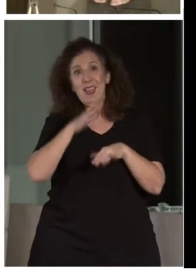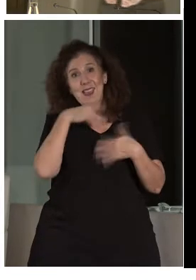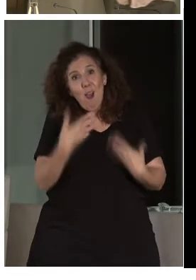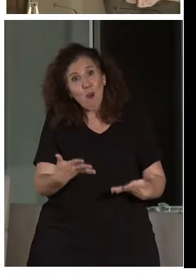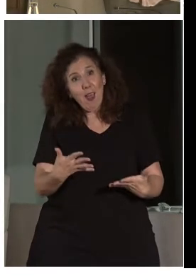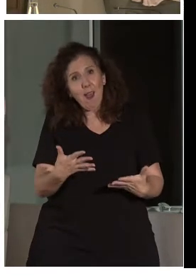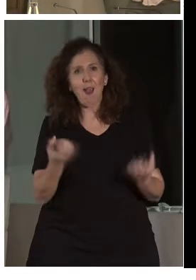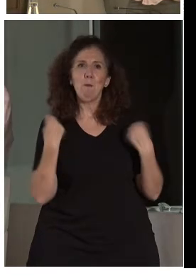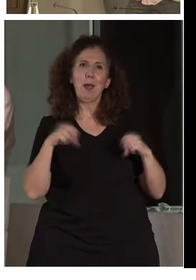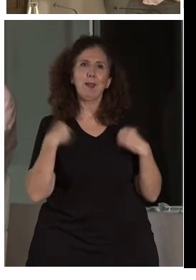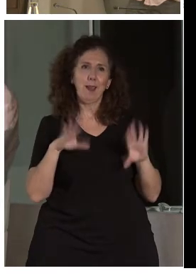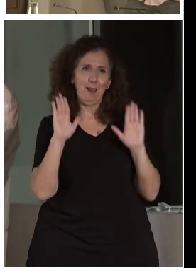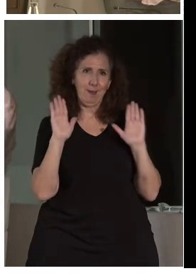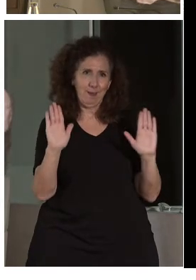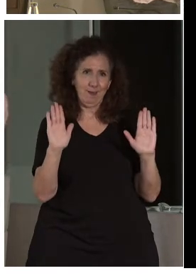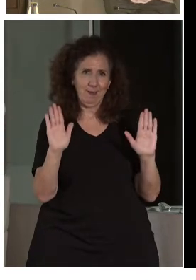¿no? Claro,